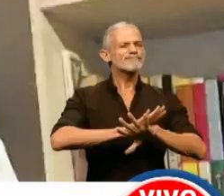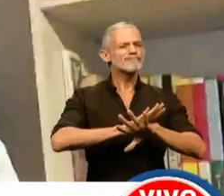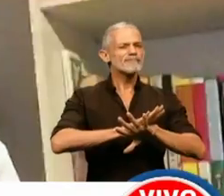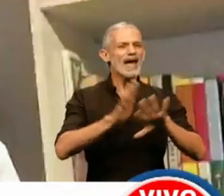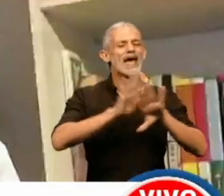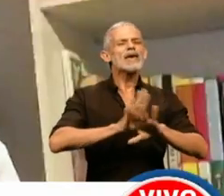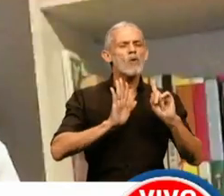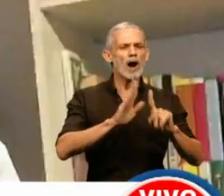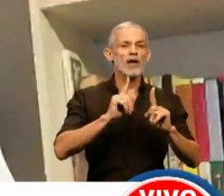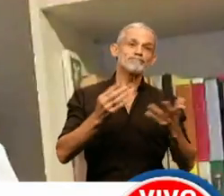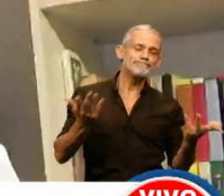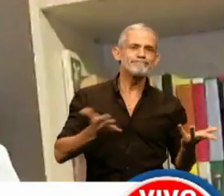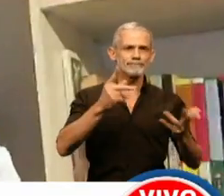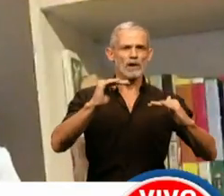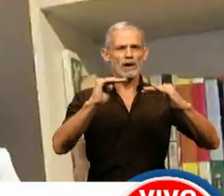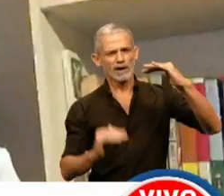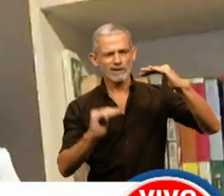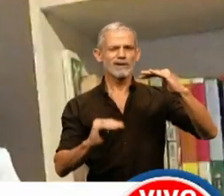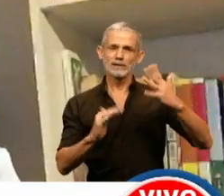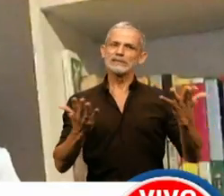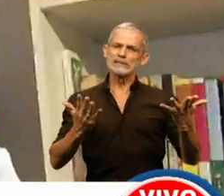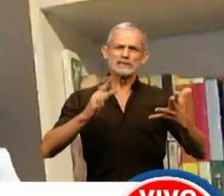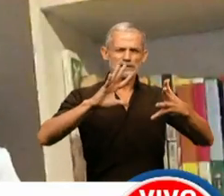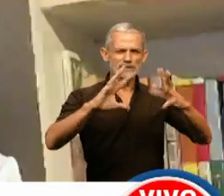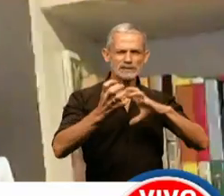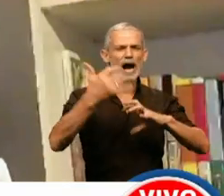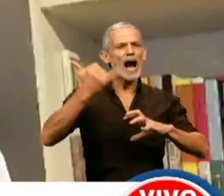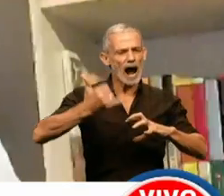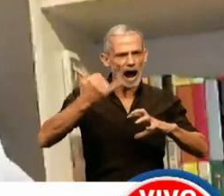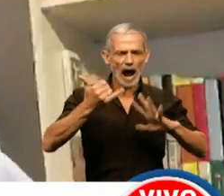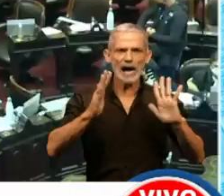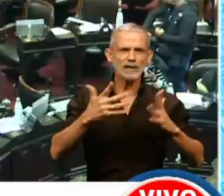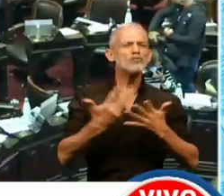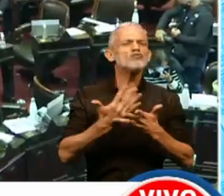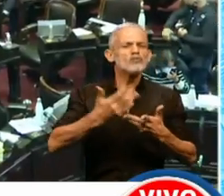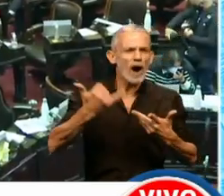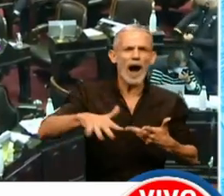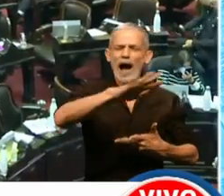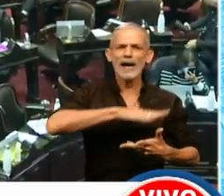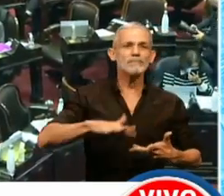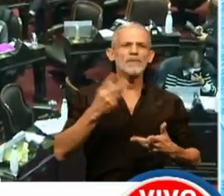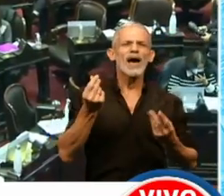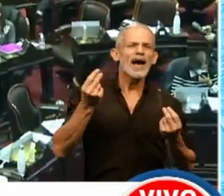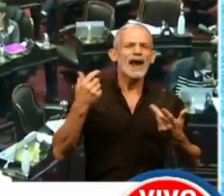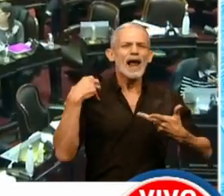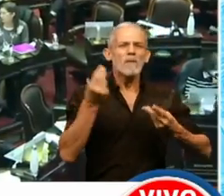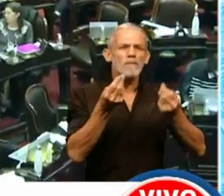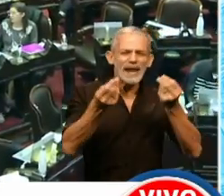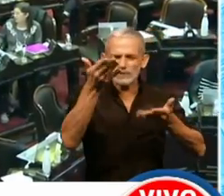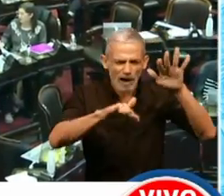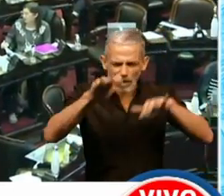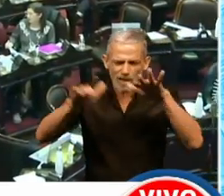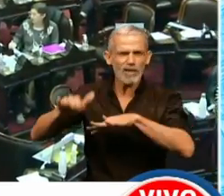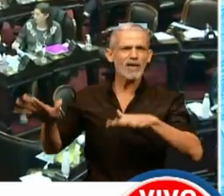que contribuye a grabar los notorios desequilibrios y distorsiones que surf sufre el esquema general de precios y tarifas energéticas